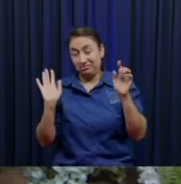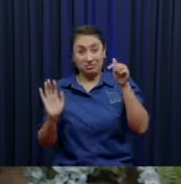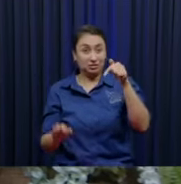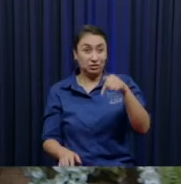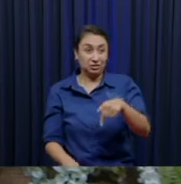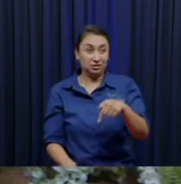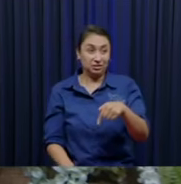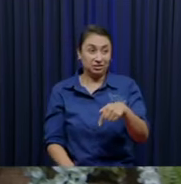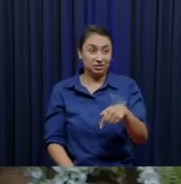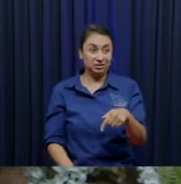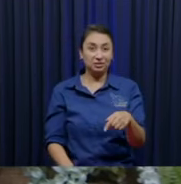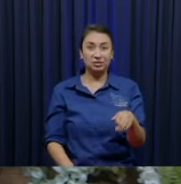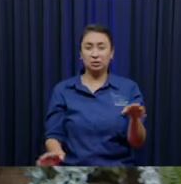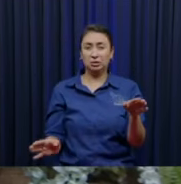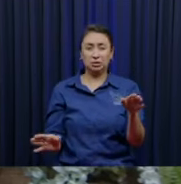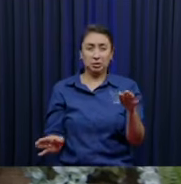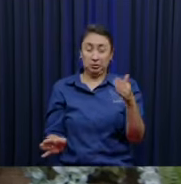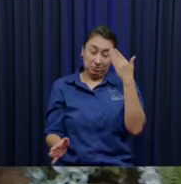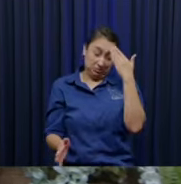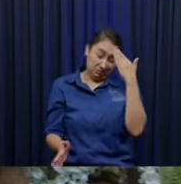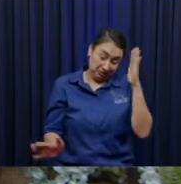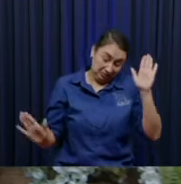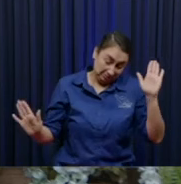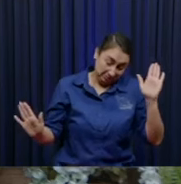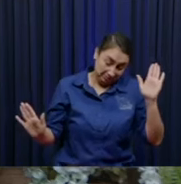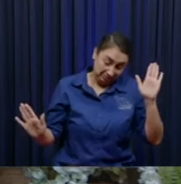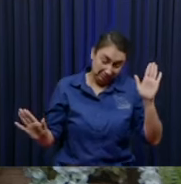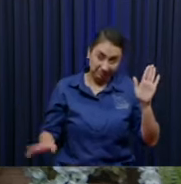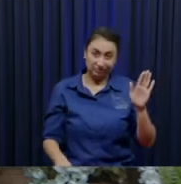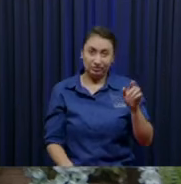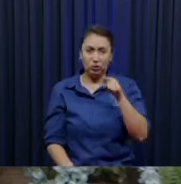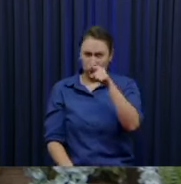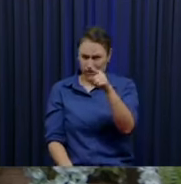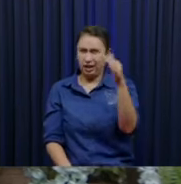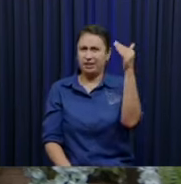modernos, millennials. ¿Ya lo encontraron?